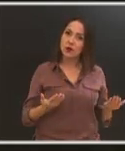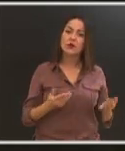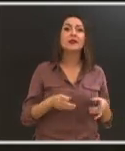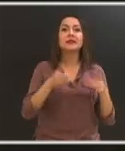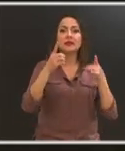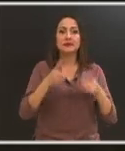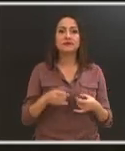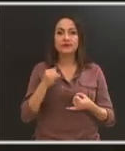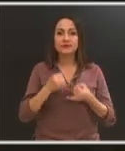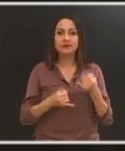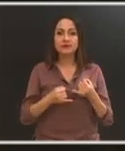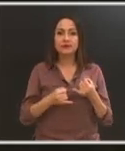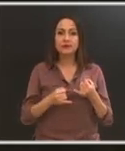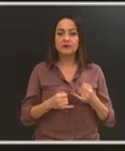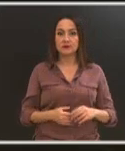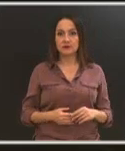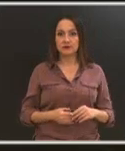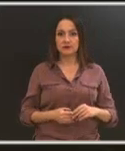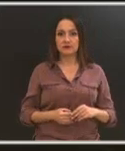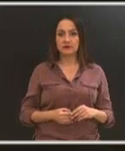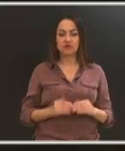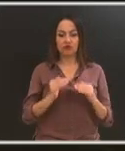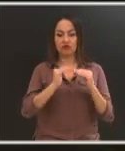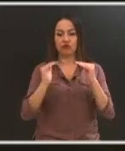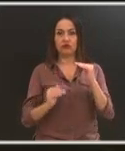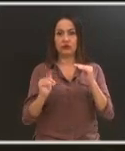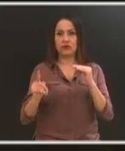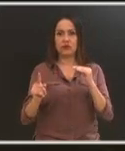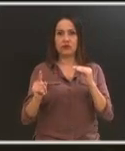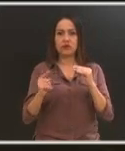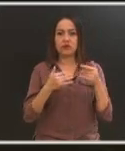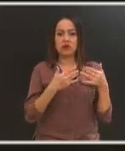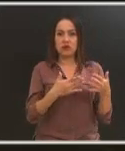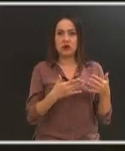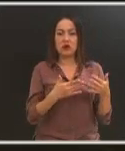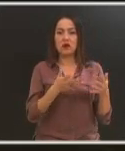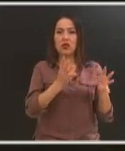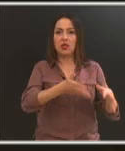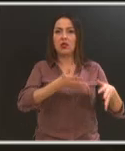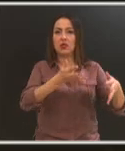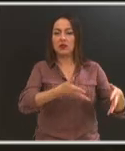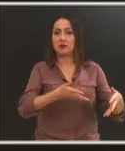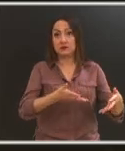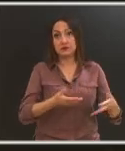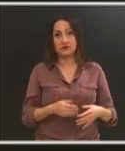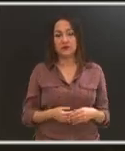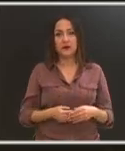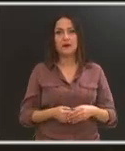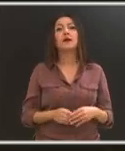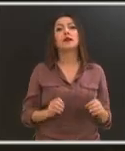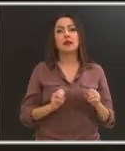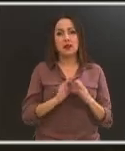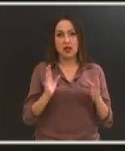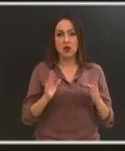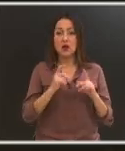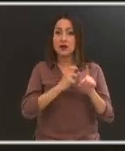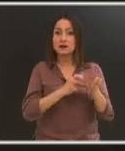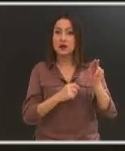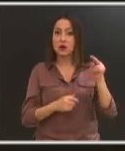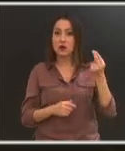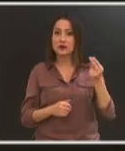decidiera al final, desestimar esta causa y archivar el expediente. Por supuesto que en Extra